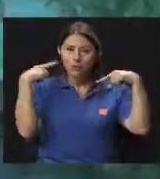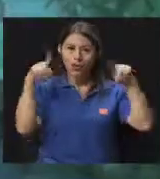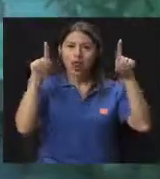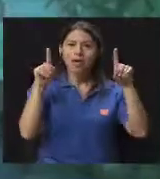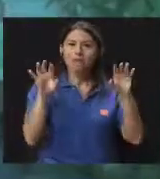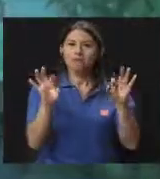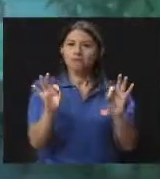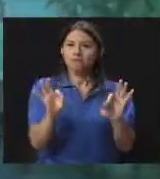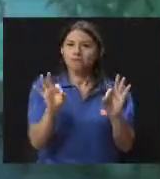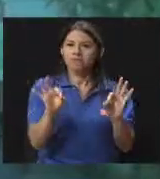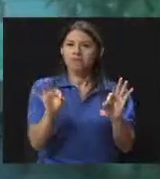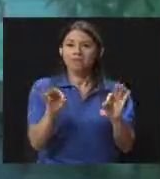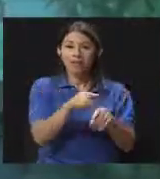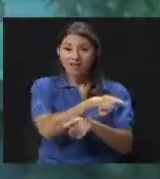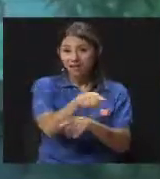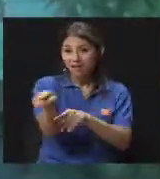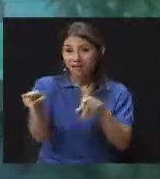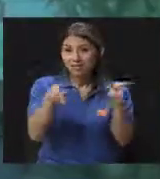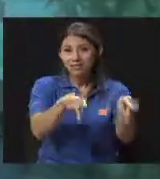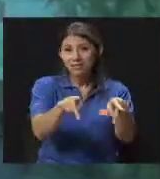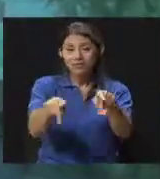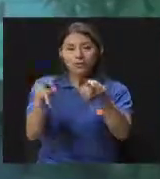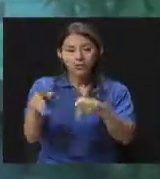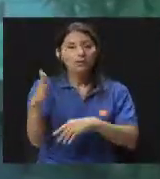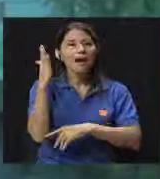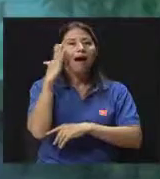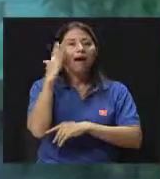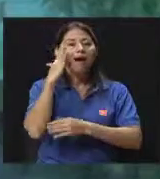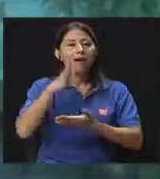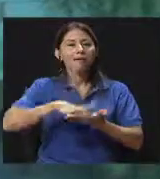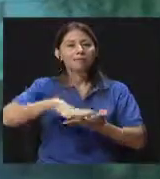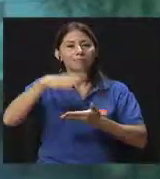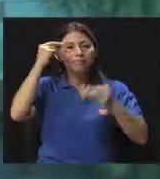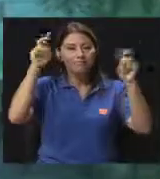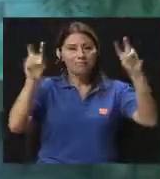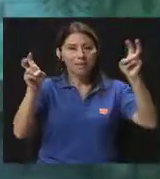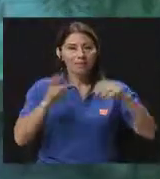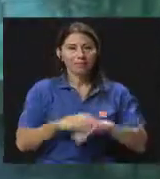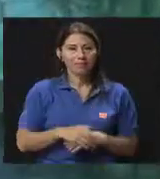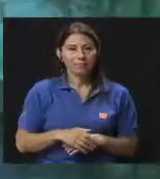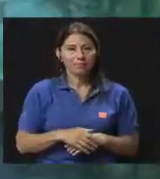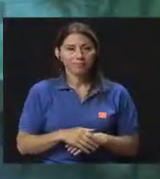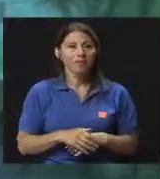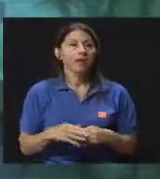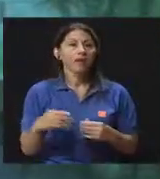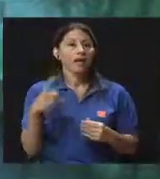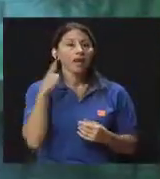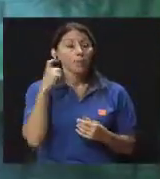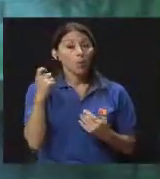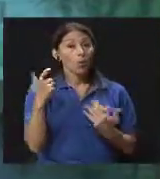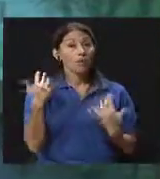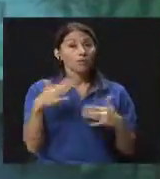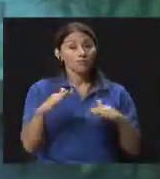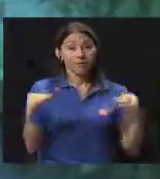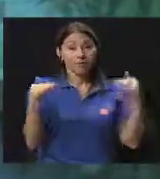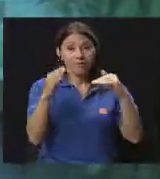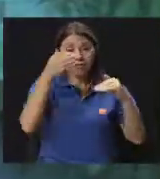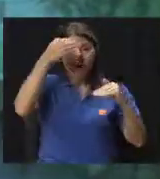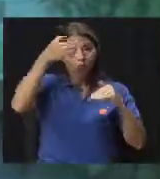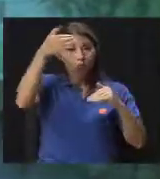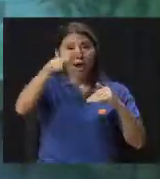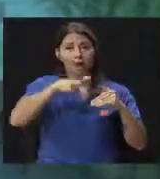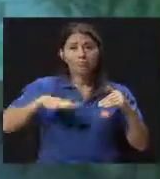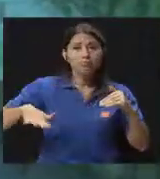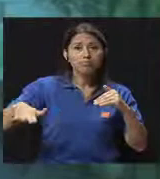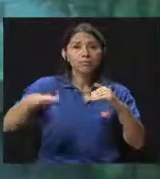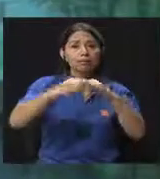orientar a las personas en este tema, porque existe una gran presión cultural. En